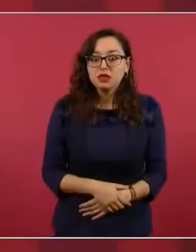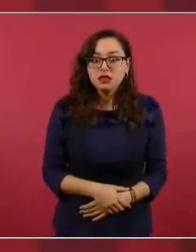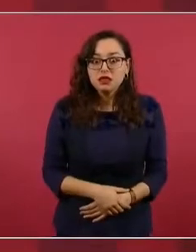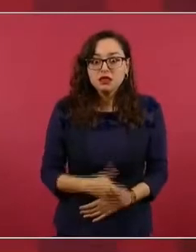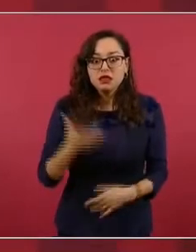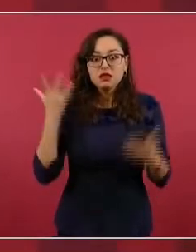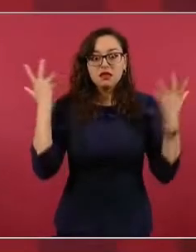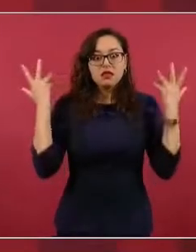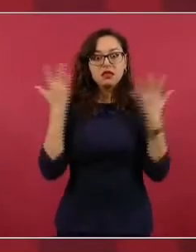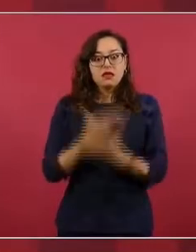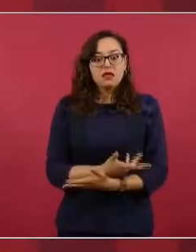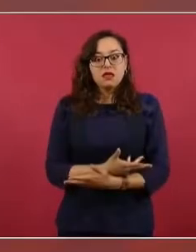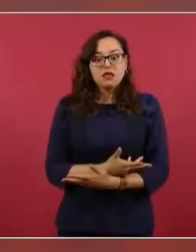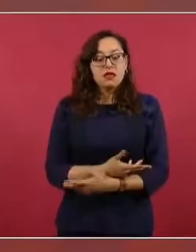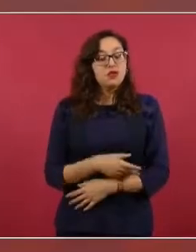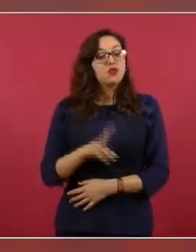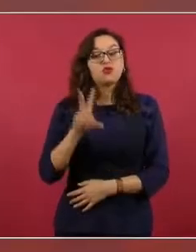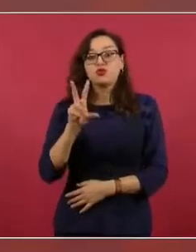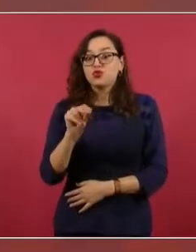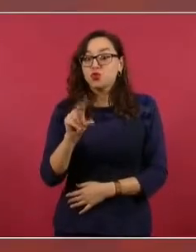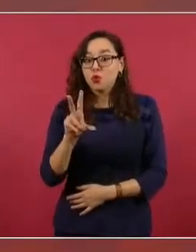no, bien informado.